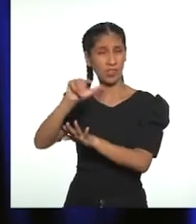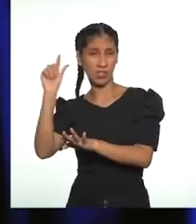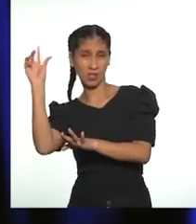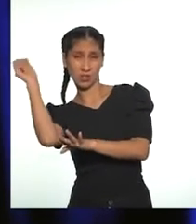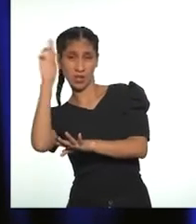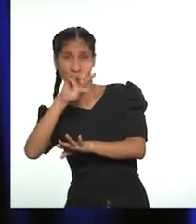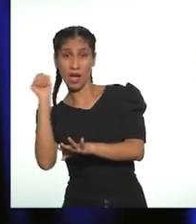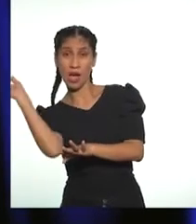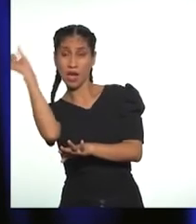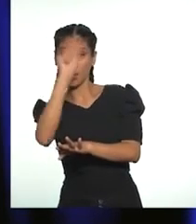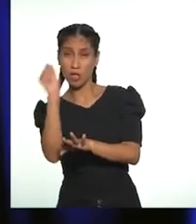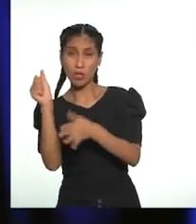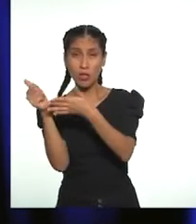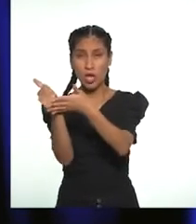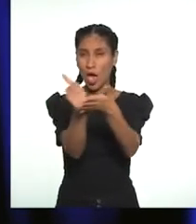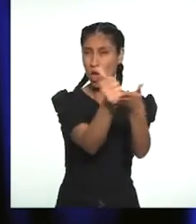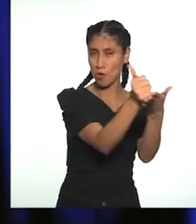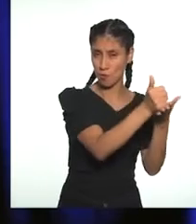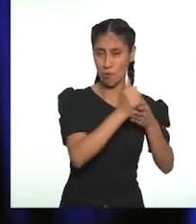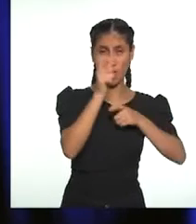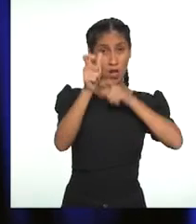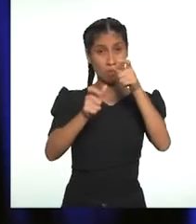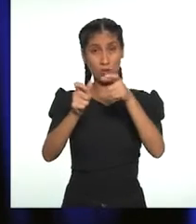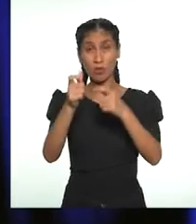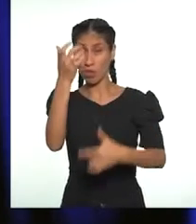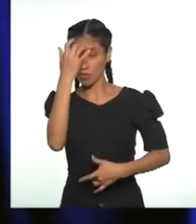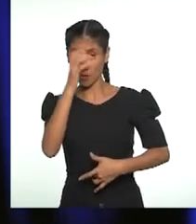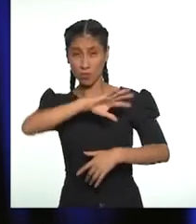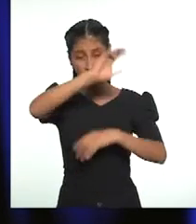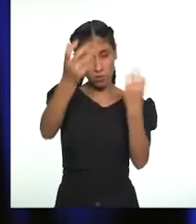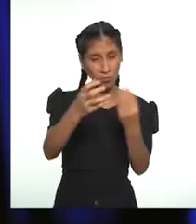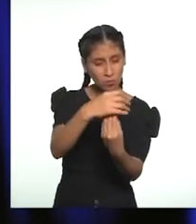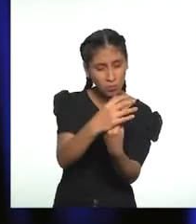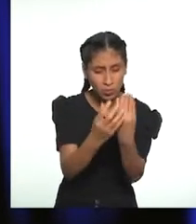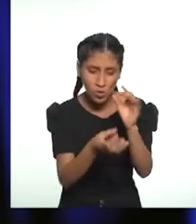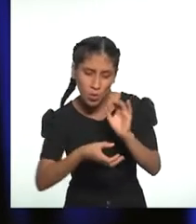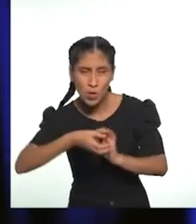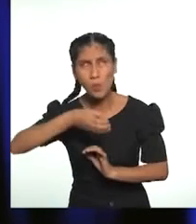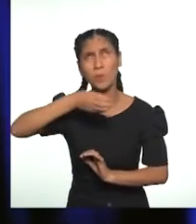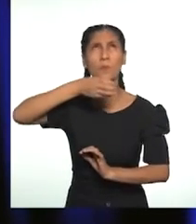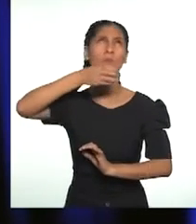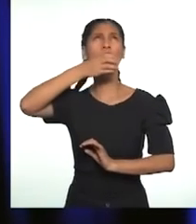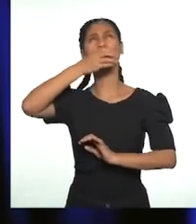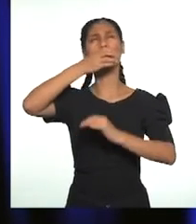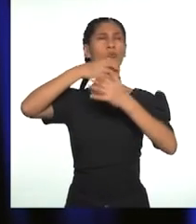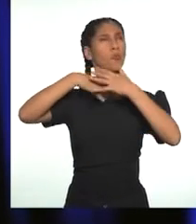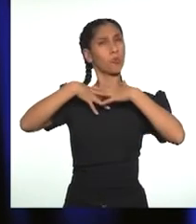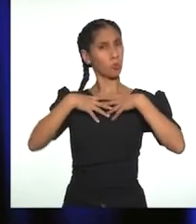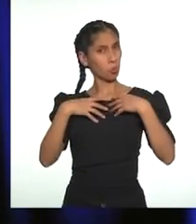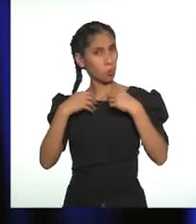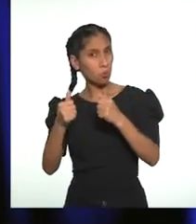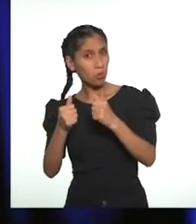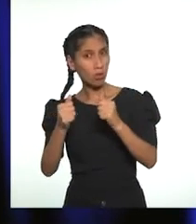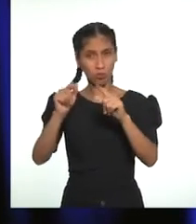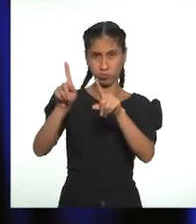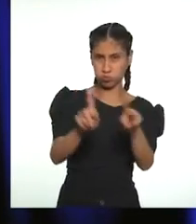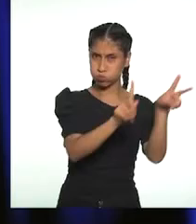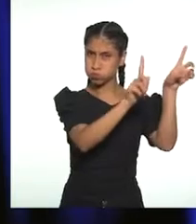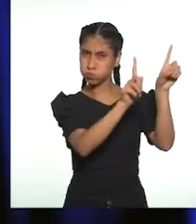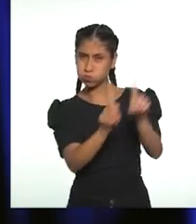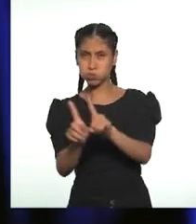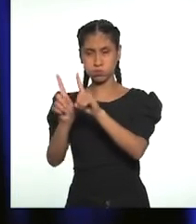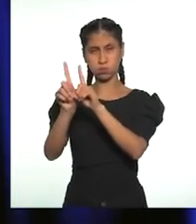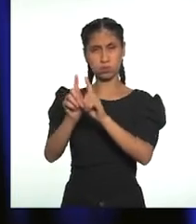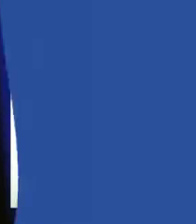los lagos para curar las torceduras del pulso, el vacío del bosque, tras largas jornadas buscando a